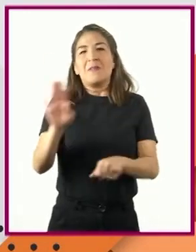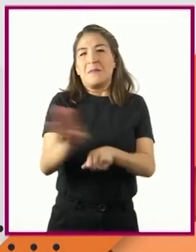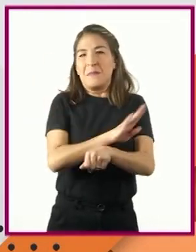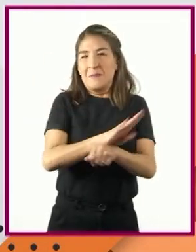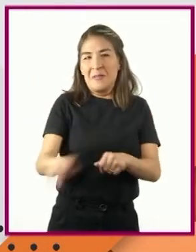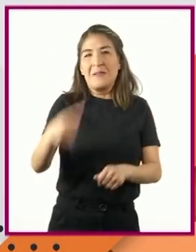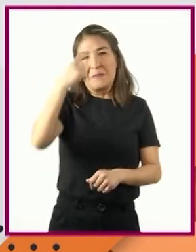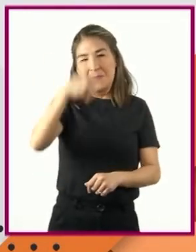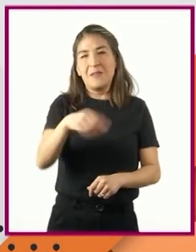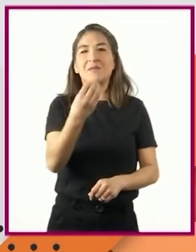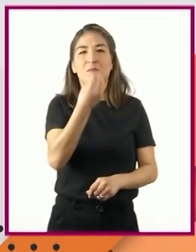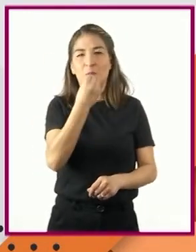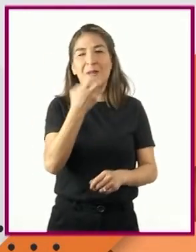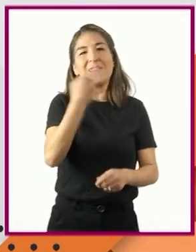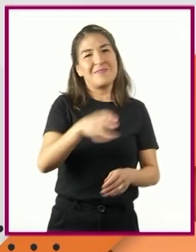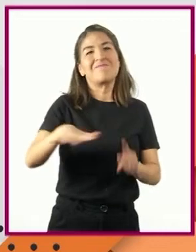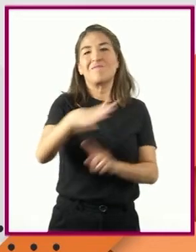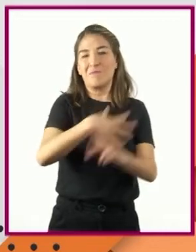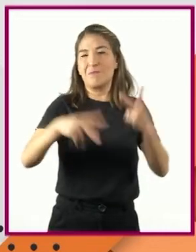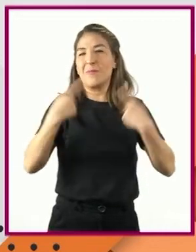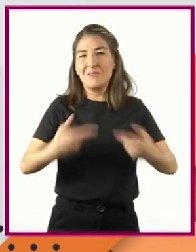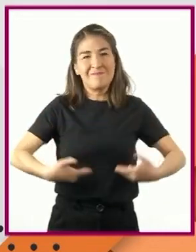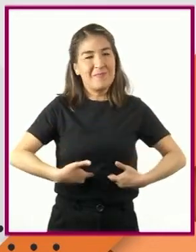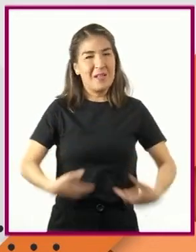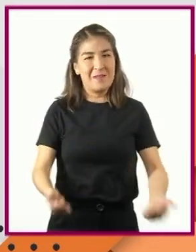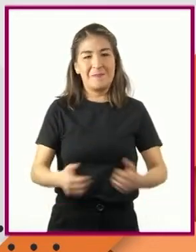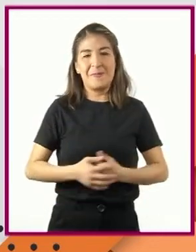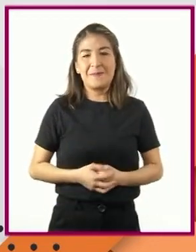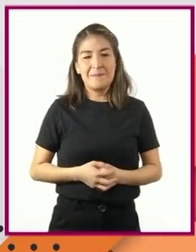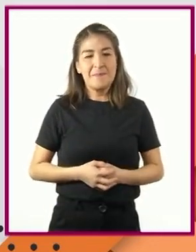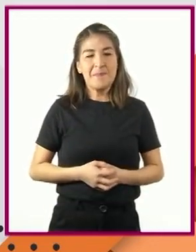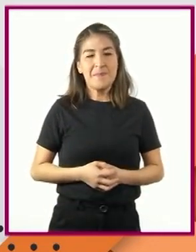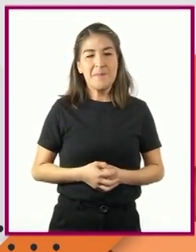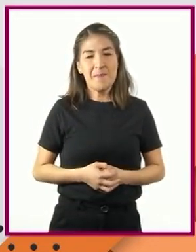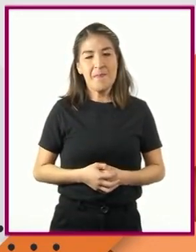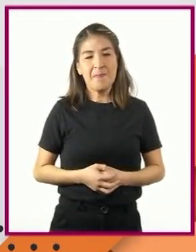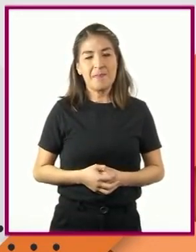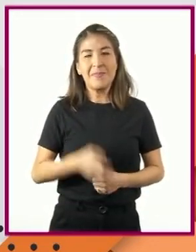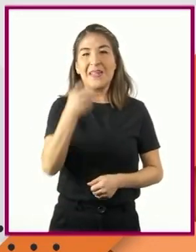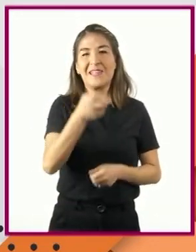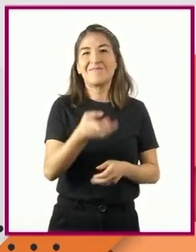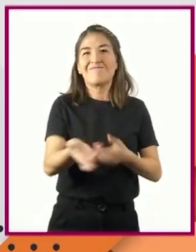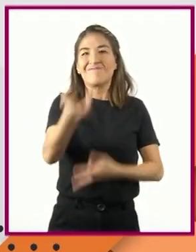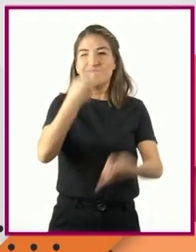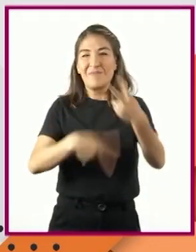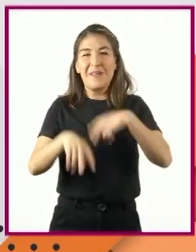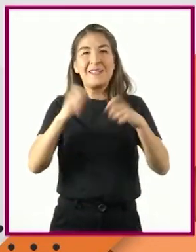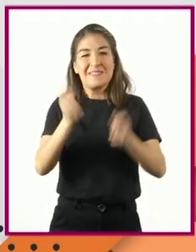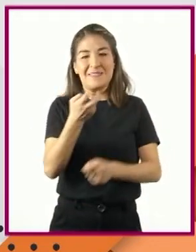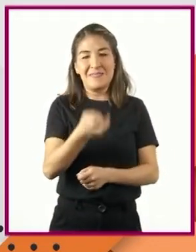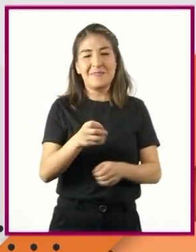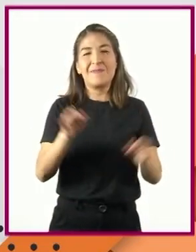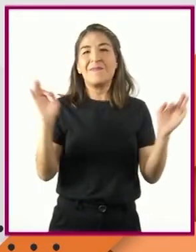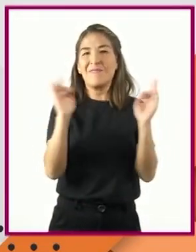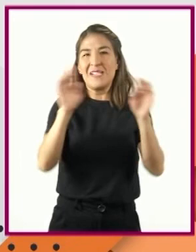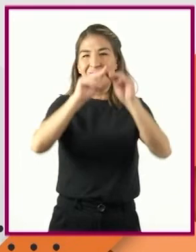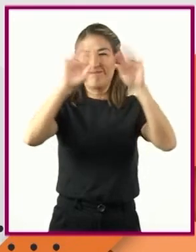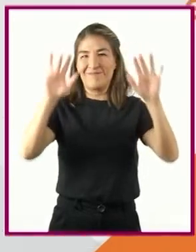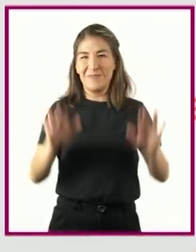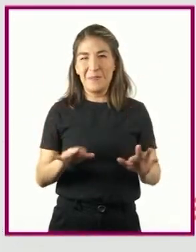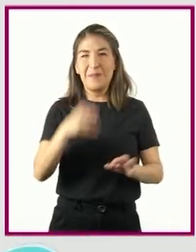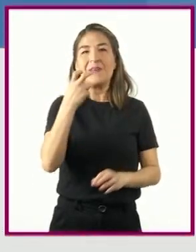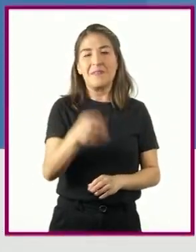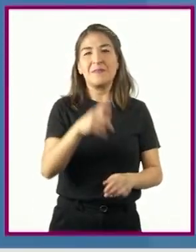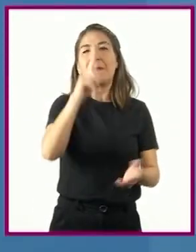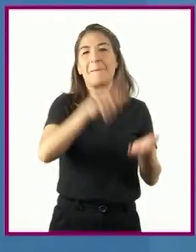y a una hambruna entre la población. Número 4. La llegada del frío invierno de